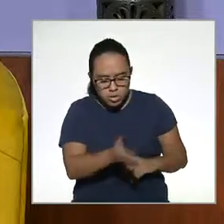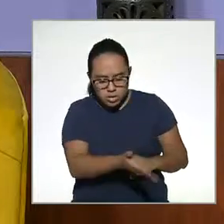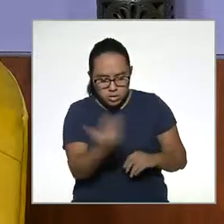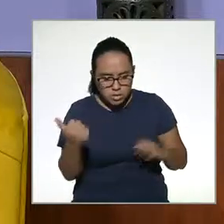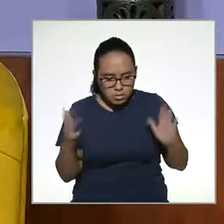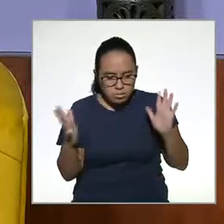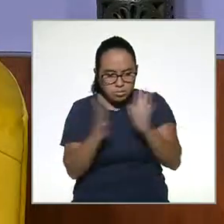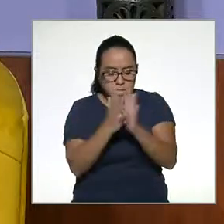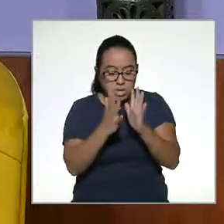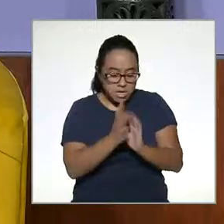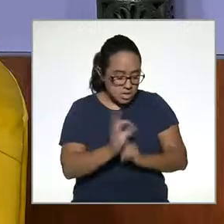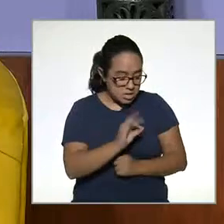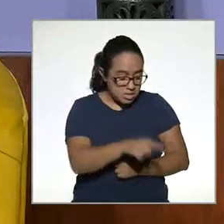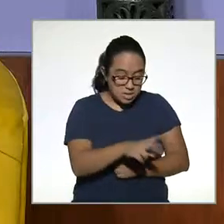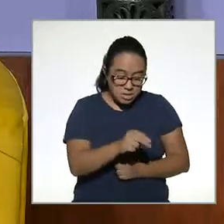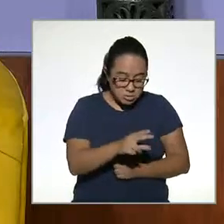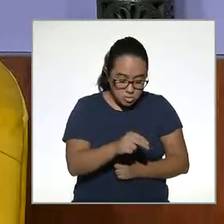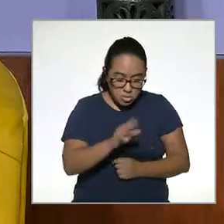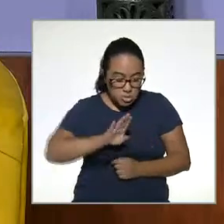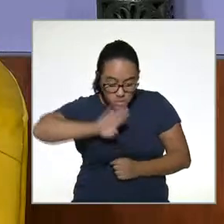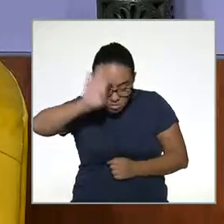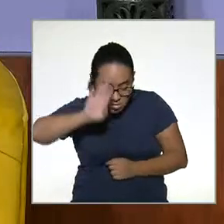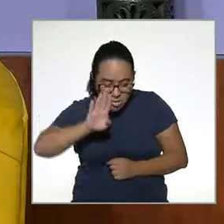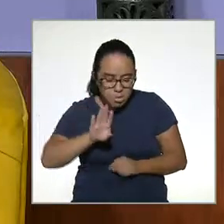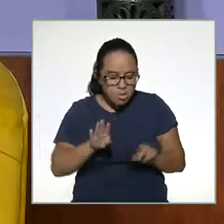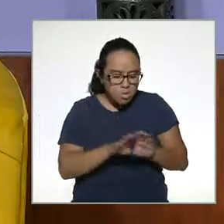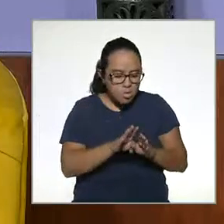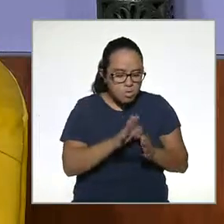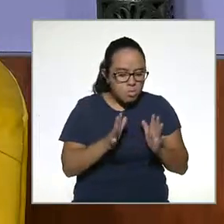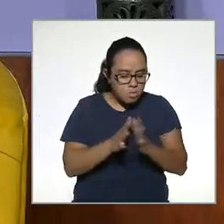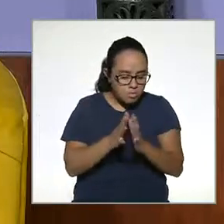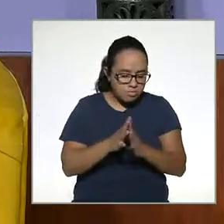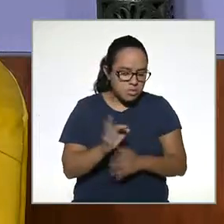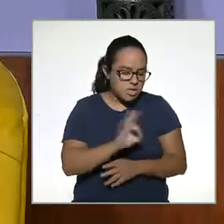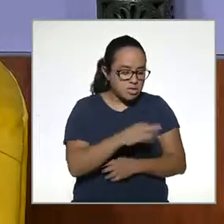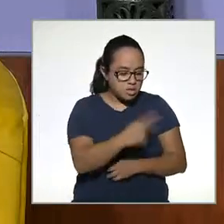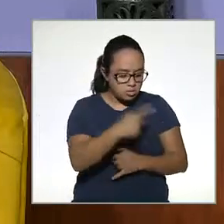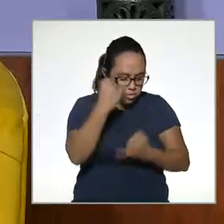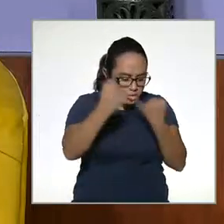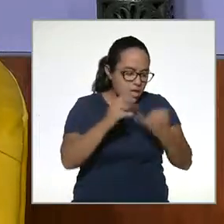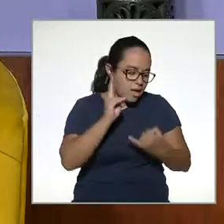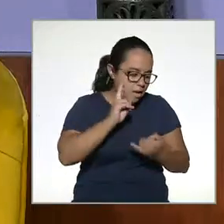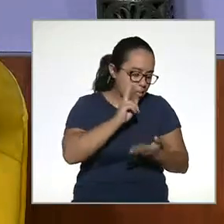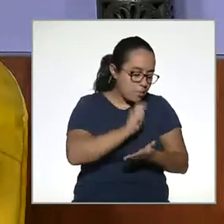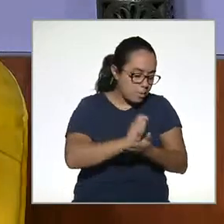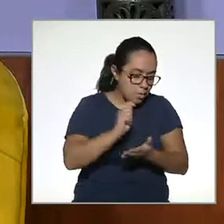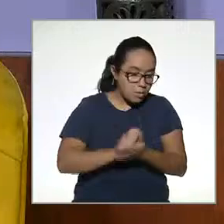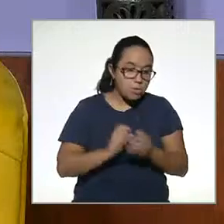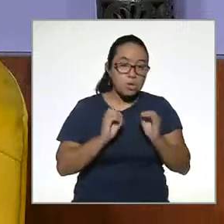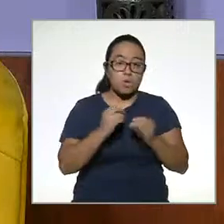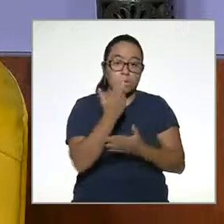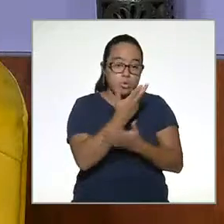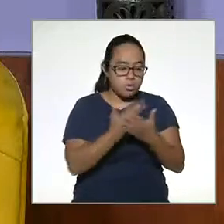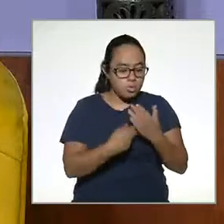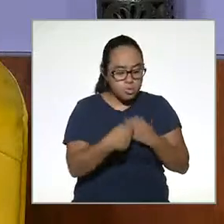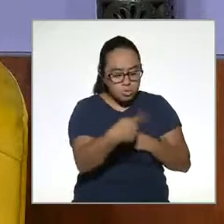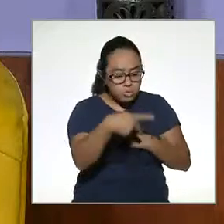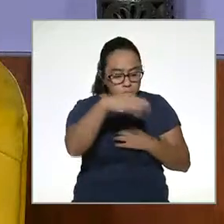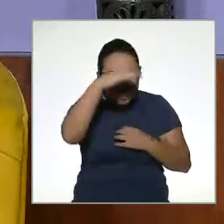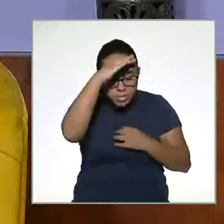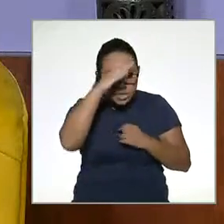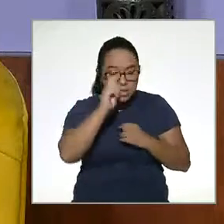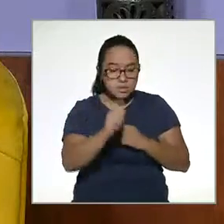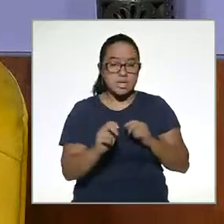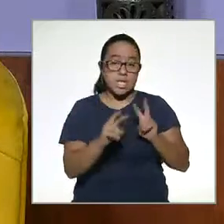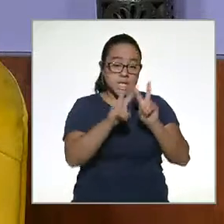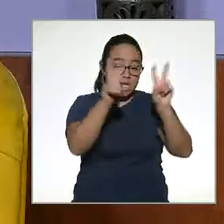participar a un niño que no habla? Exactamente. O sea, a lo mejor le puedo pedir que escriba sus ideas, le puedo pedir que dibuje lo que piensa, qué entendió